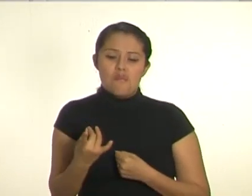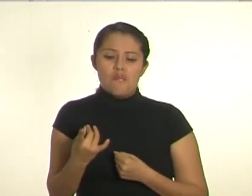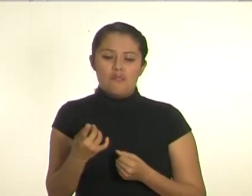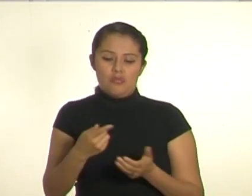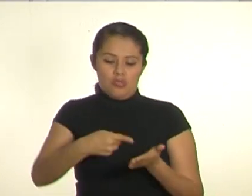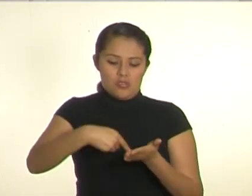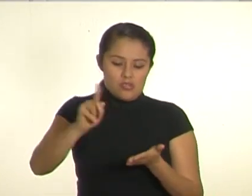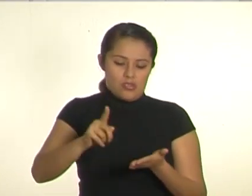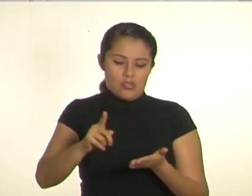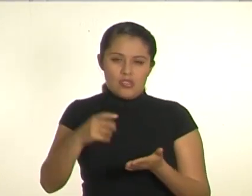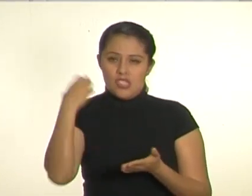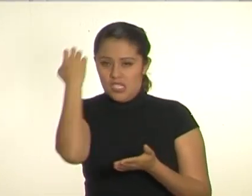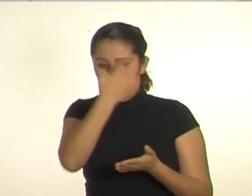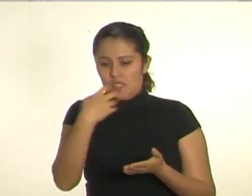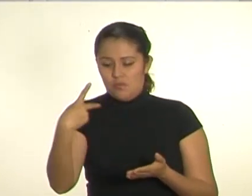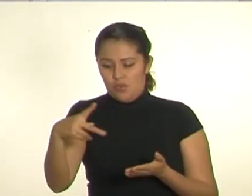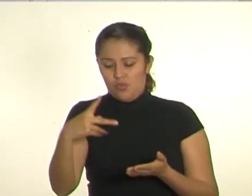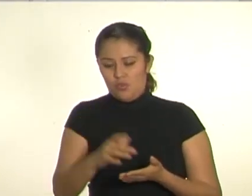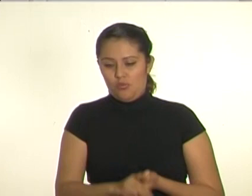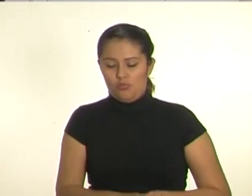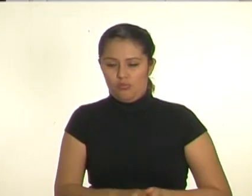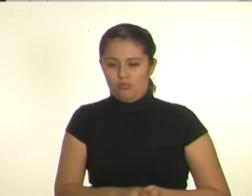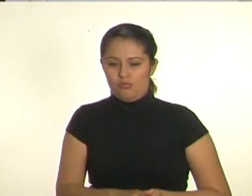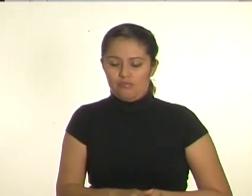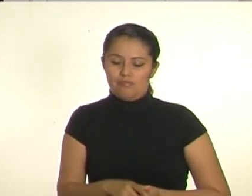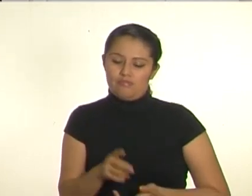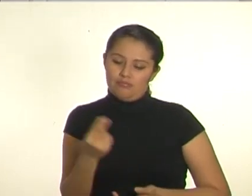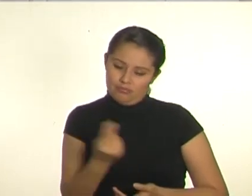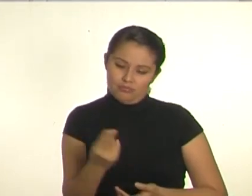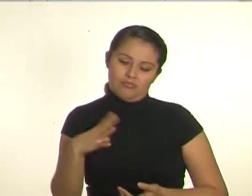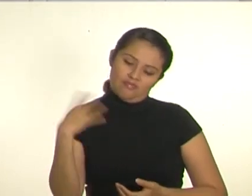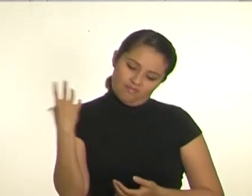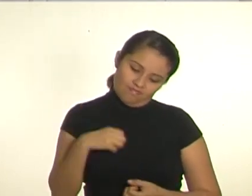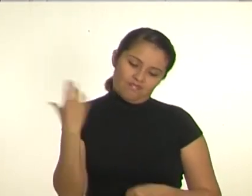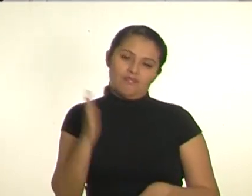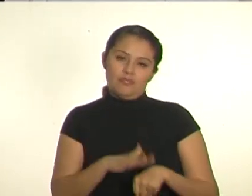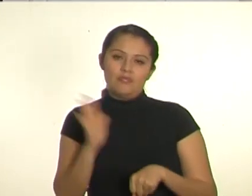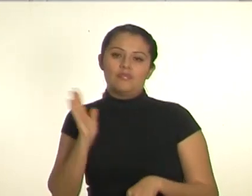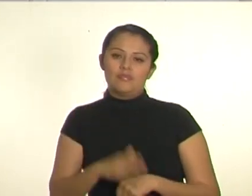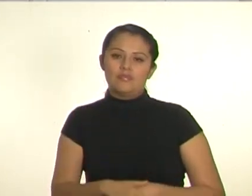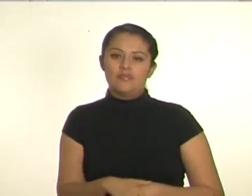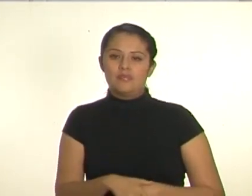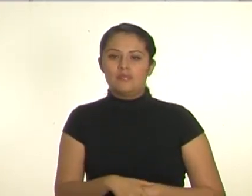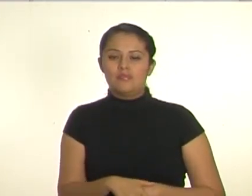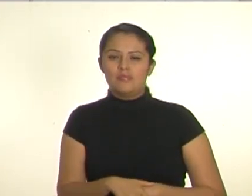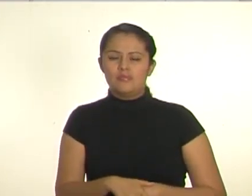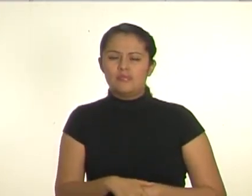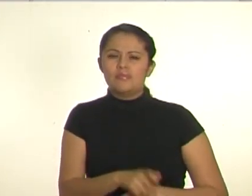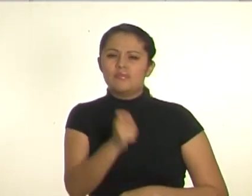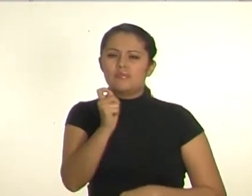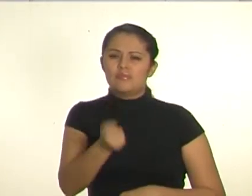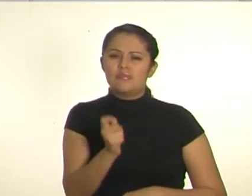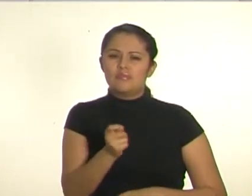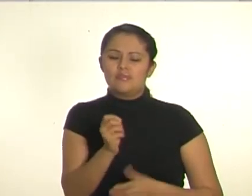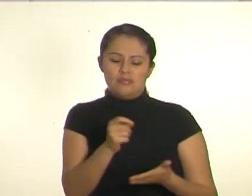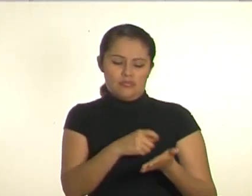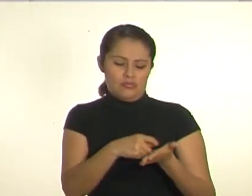examen. Tendrá que esforzarse más. En la oración no tenemos signos